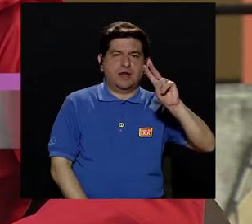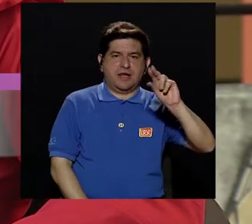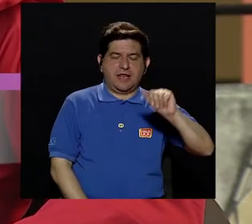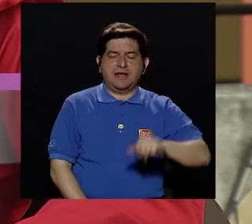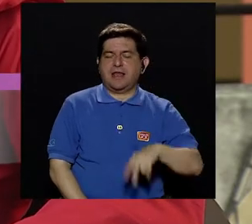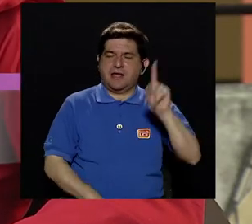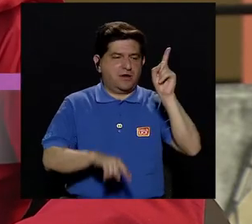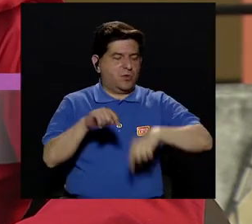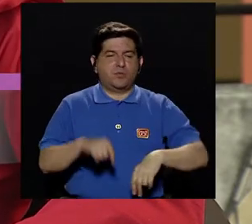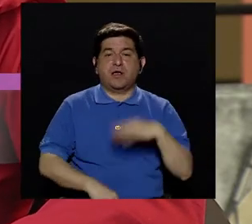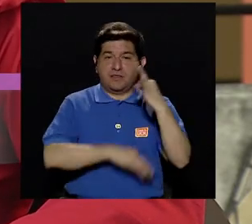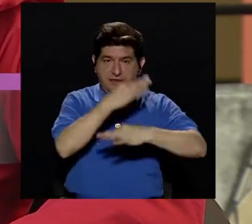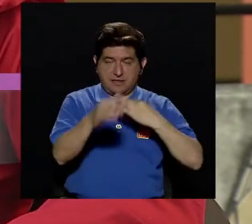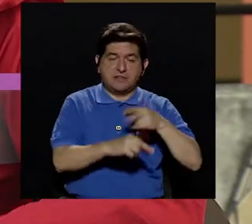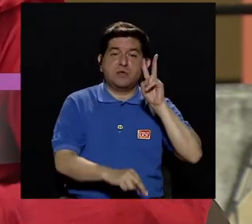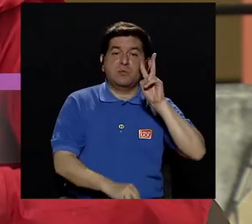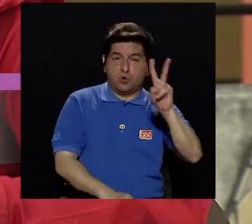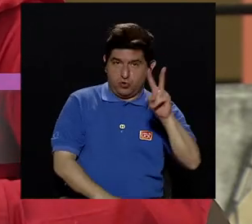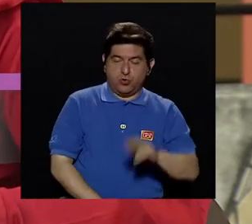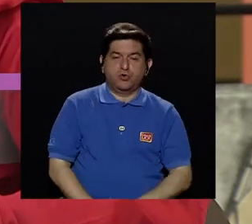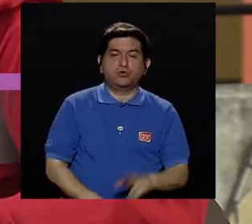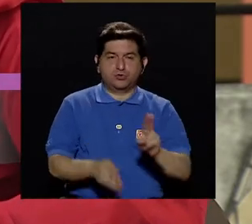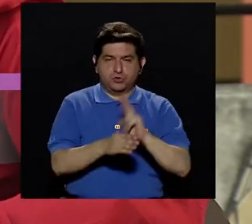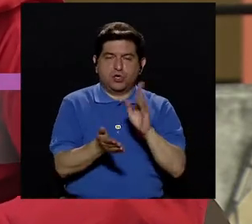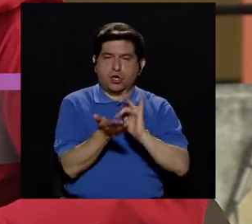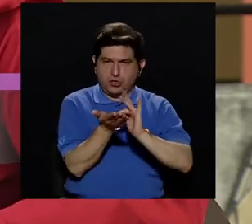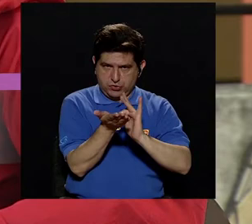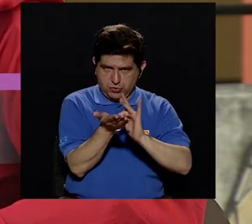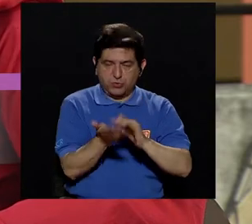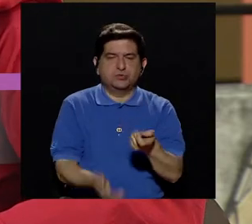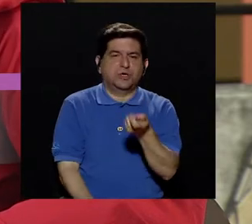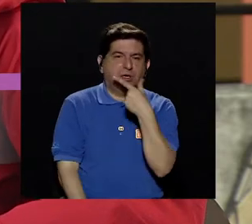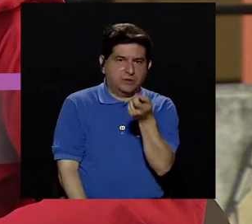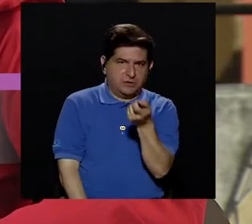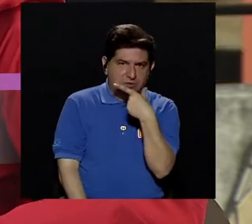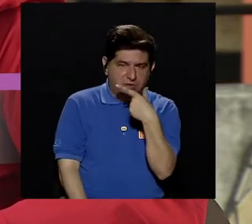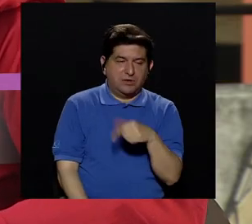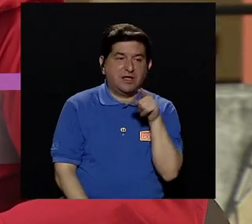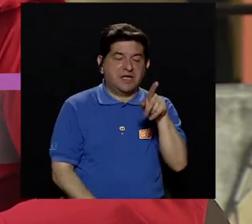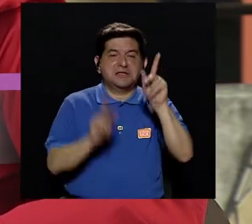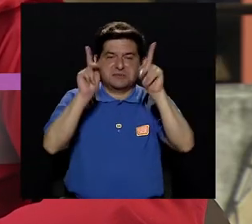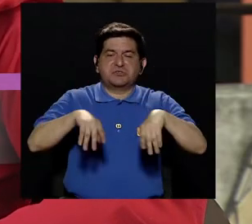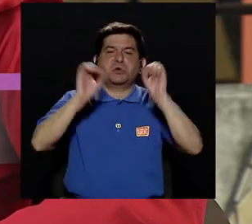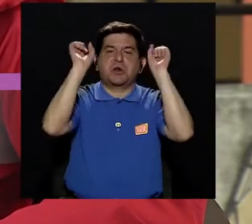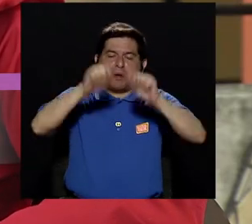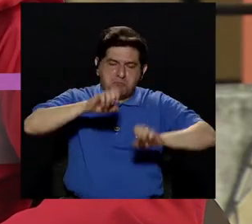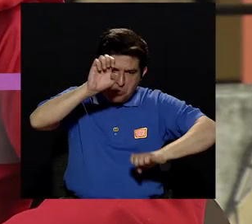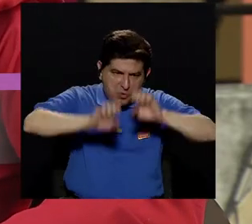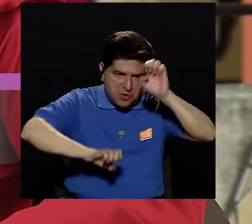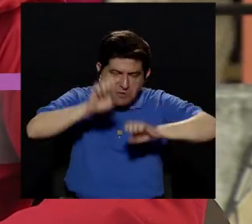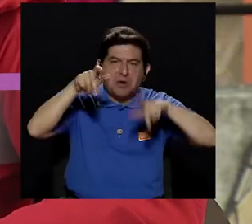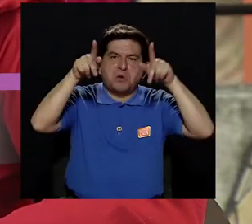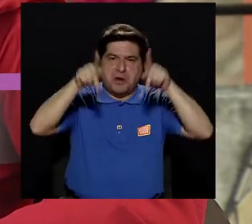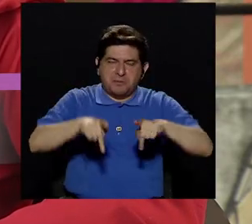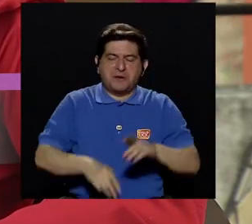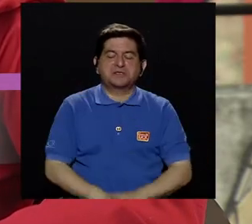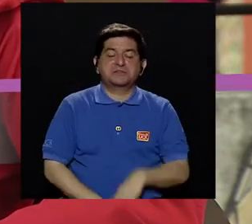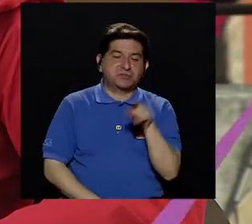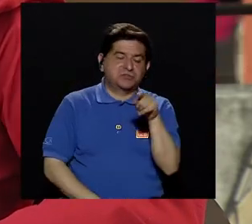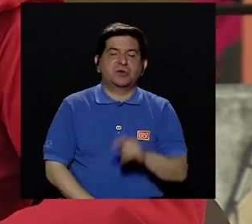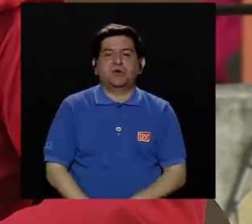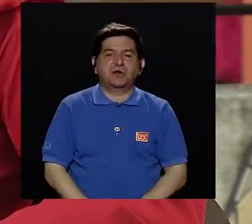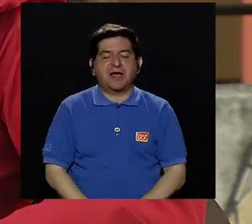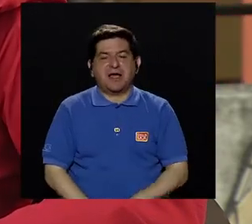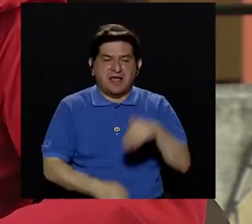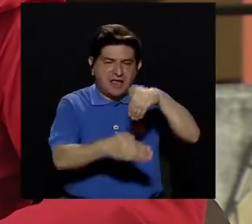Si el diabético es tipo 2, que es el diabético que utiliza medicamentos, pastillas, ¿verdad?, ese diabético puede ser valorado por la persona del banco de